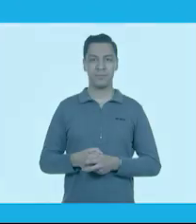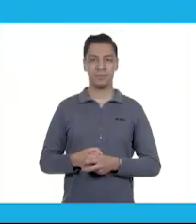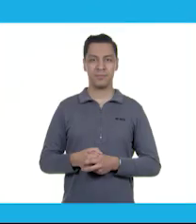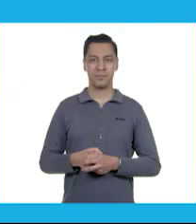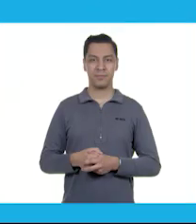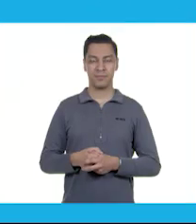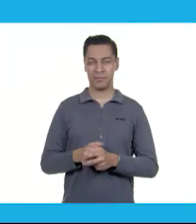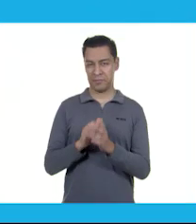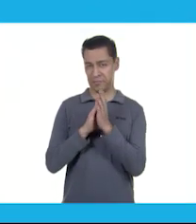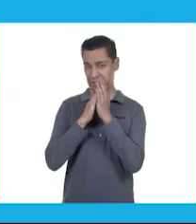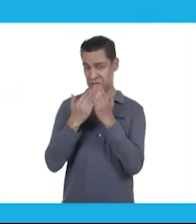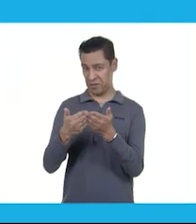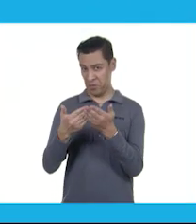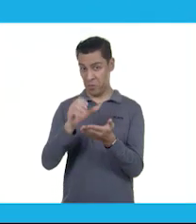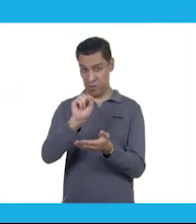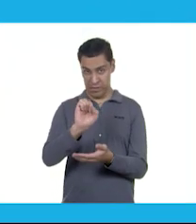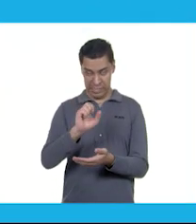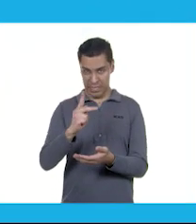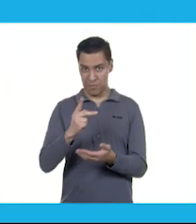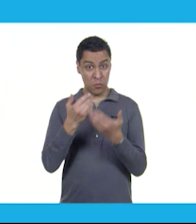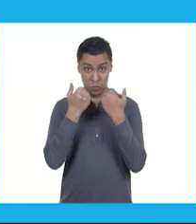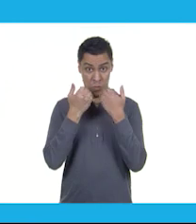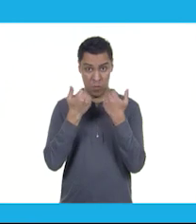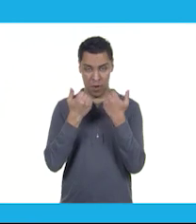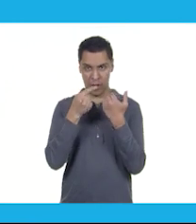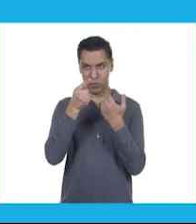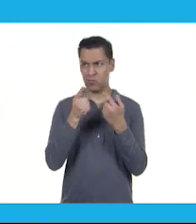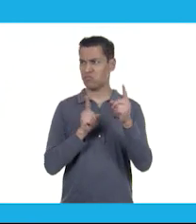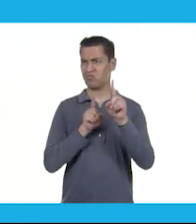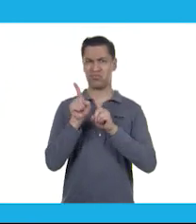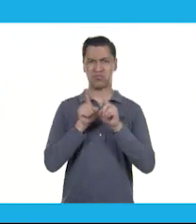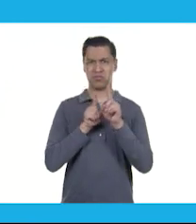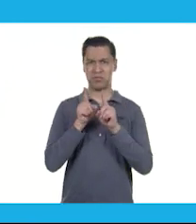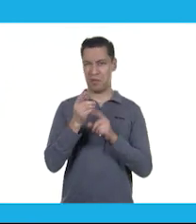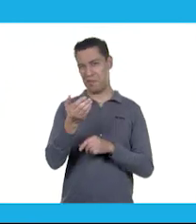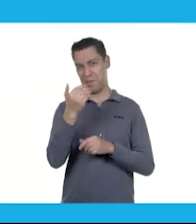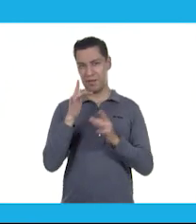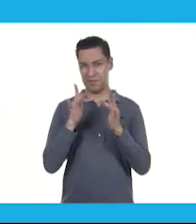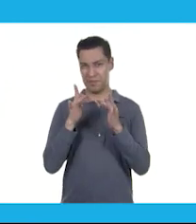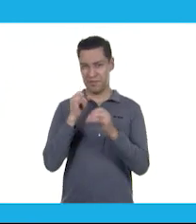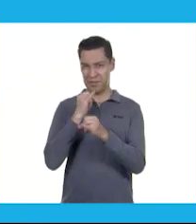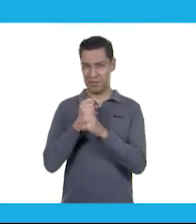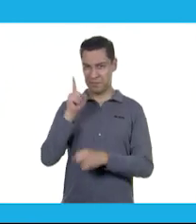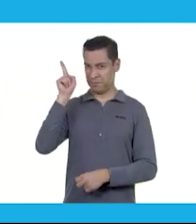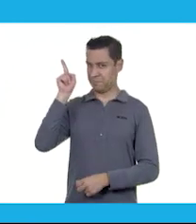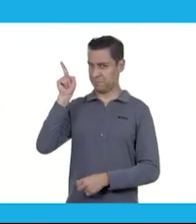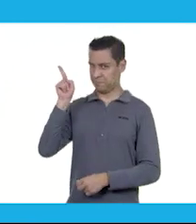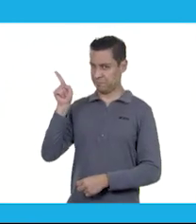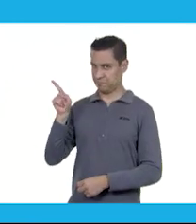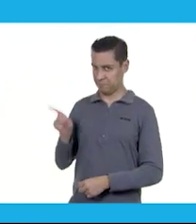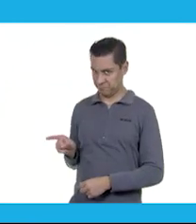Si no tienes los libros de texto o necesitas ayuda para resolver tus dudas, contáctanos.